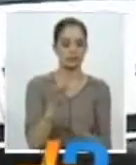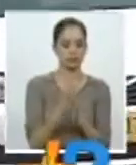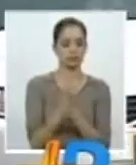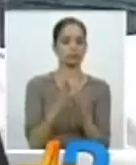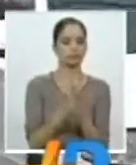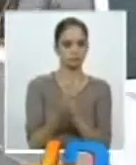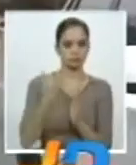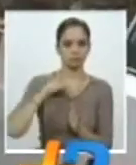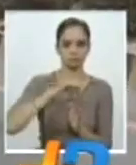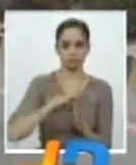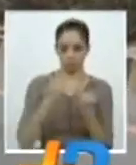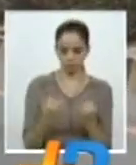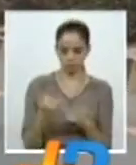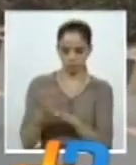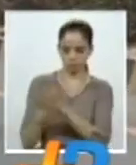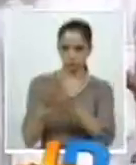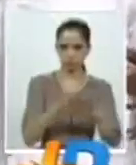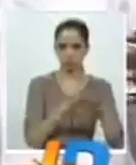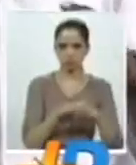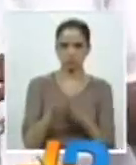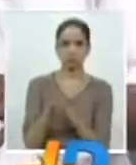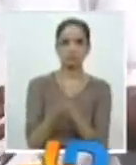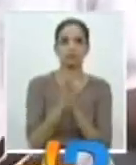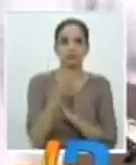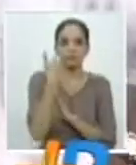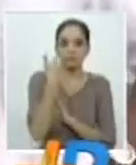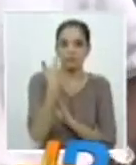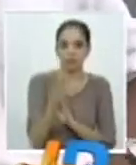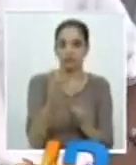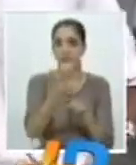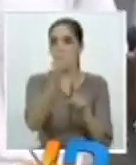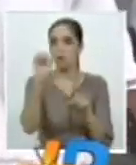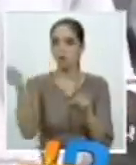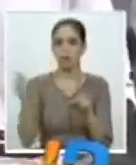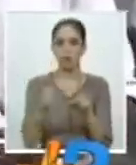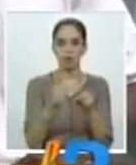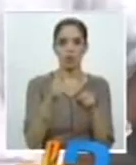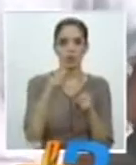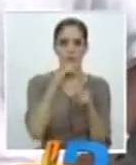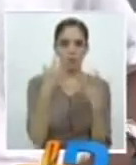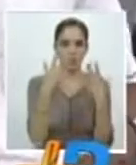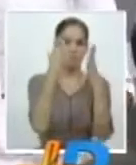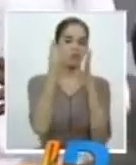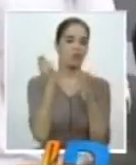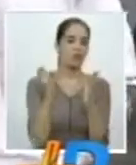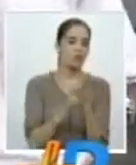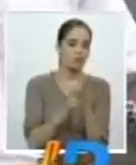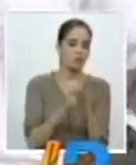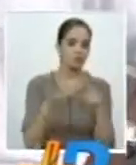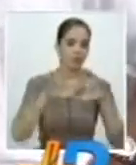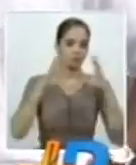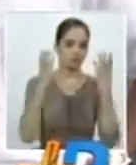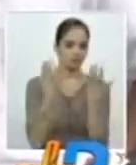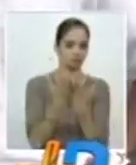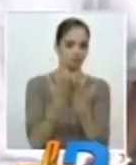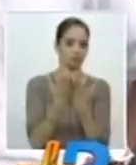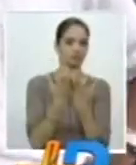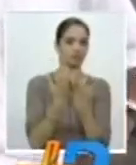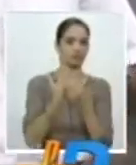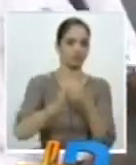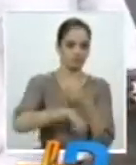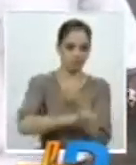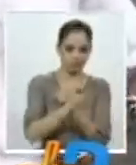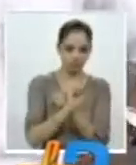podemos dar hasta el momento. Se cree que a diferencia de otros puentes festivos, pues por la celebración del Mundial que ha hecho que muchas